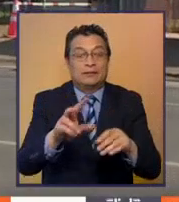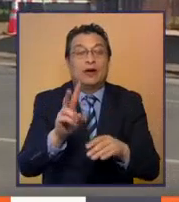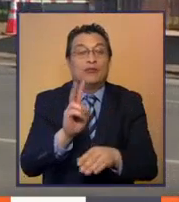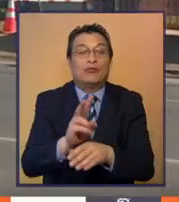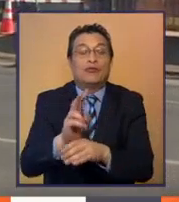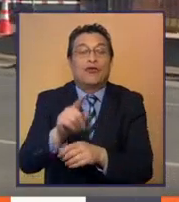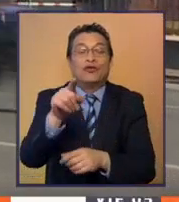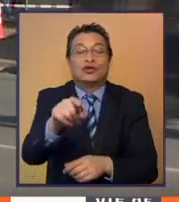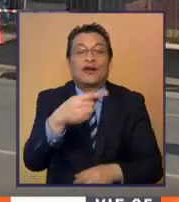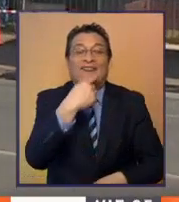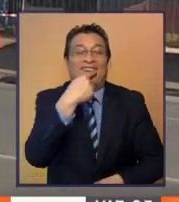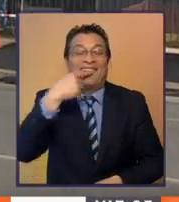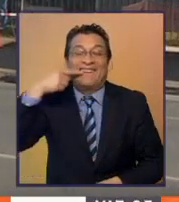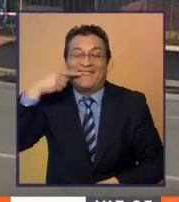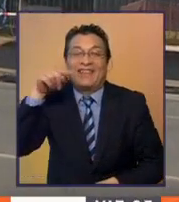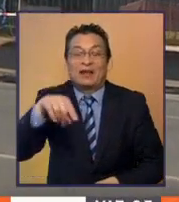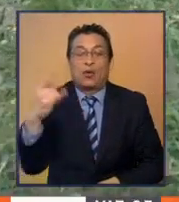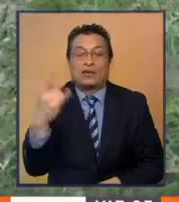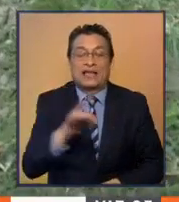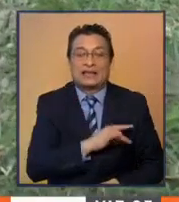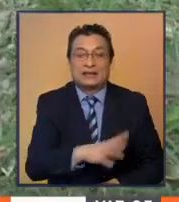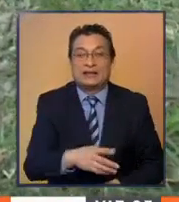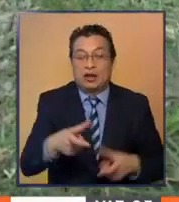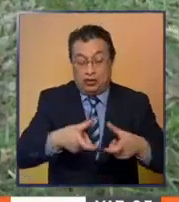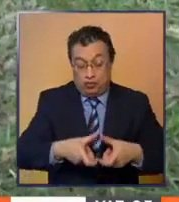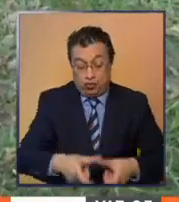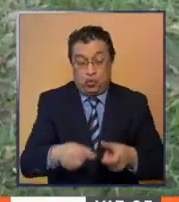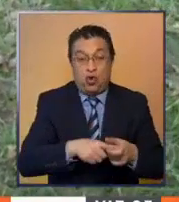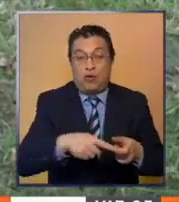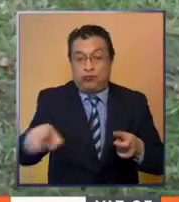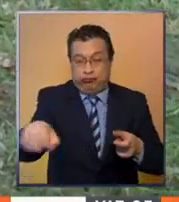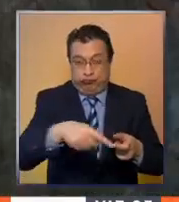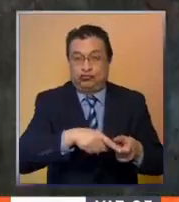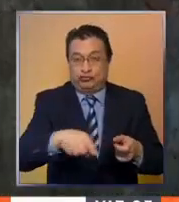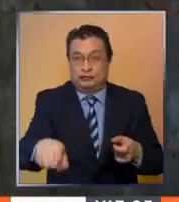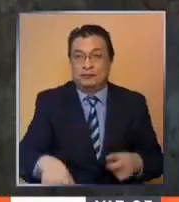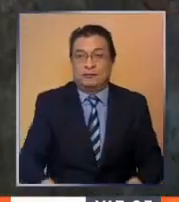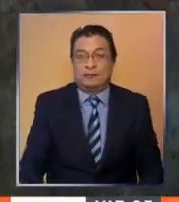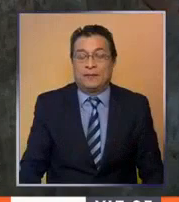Chile. El túnel va de oriente a poniente.